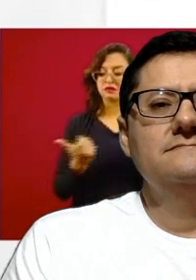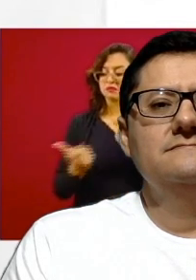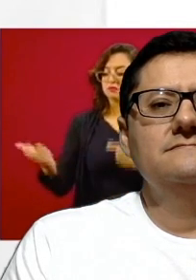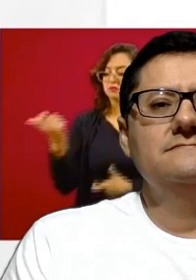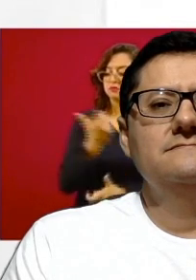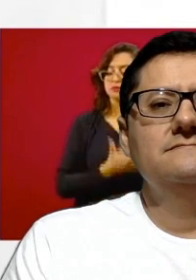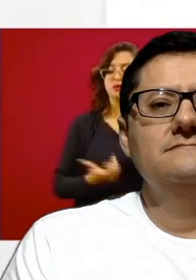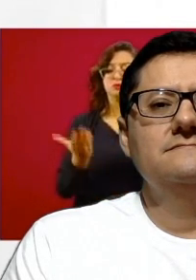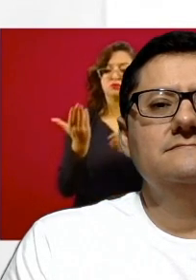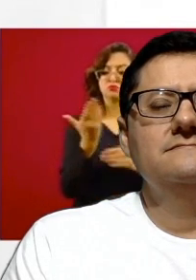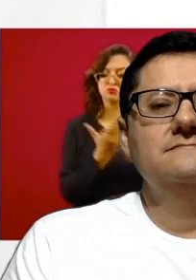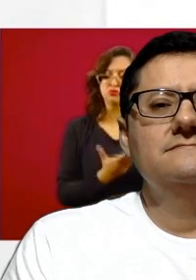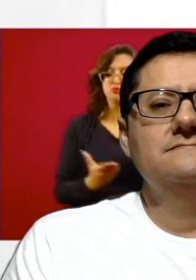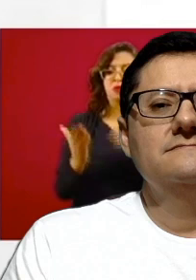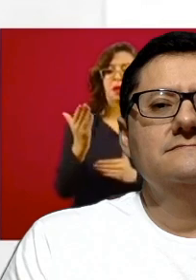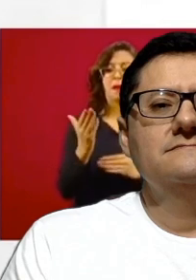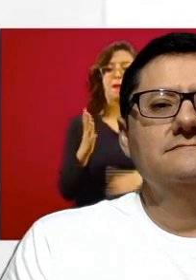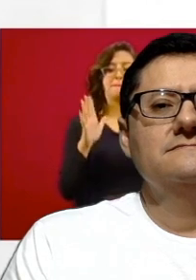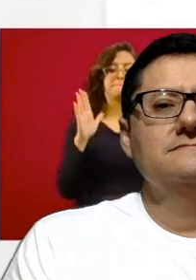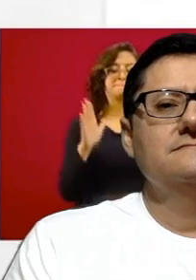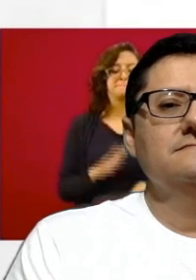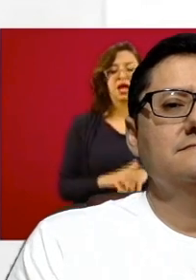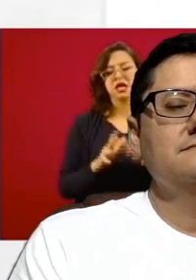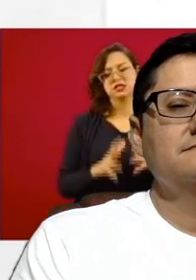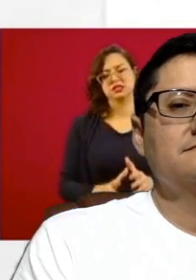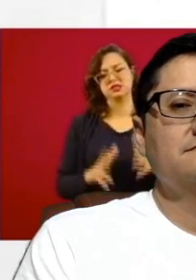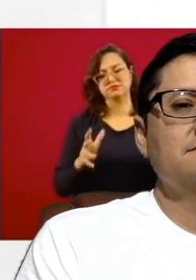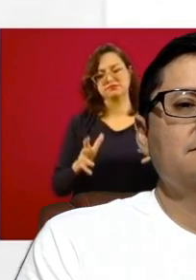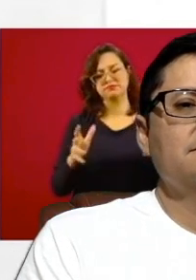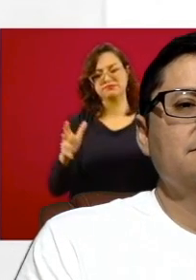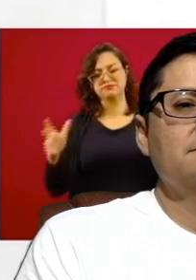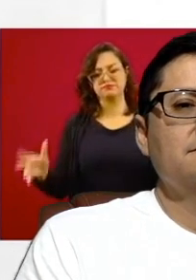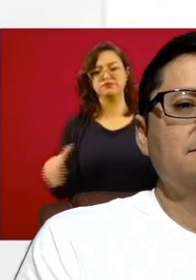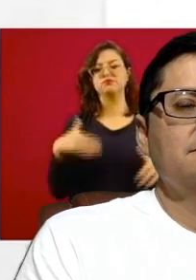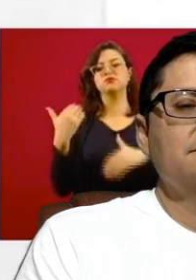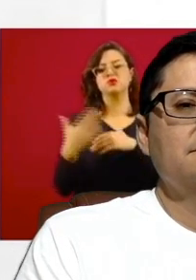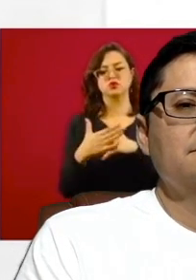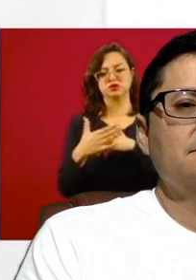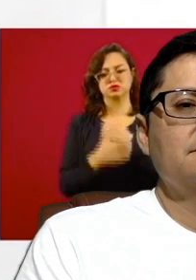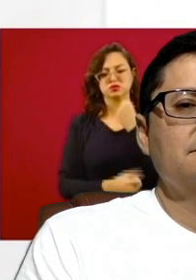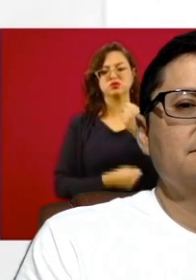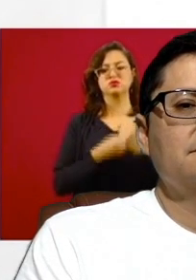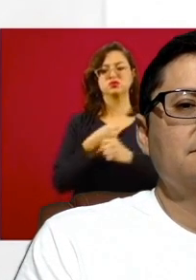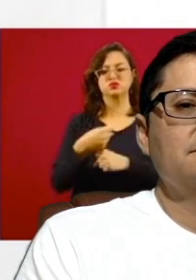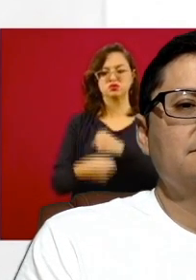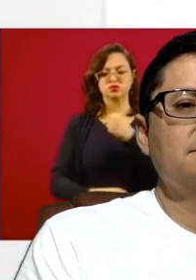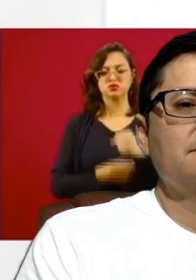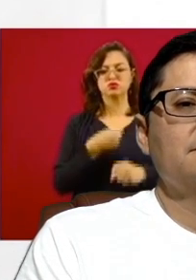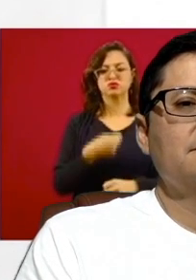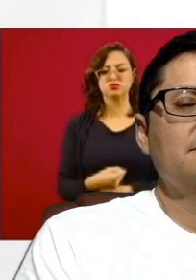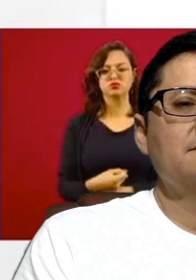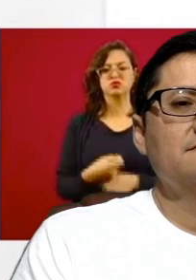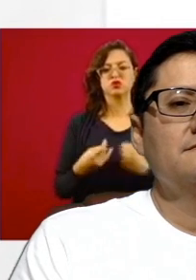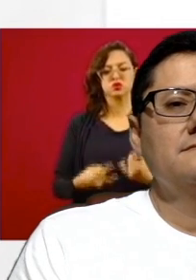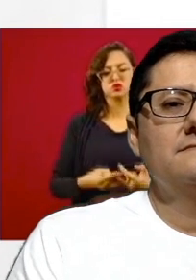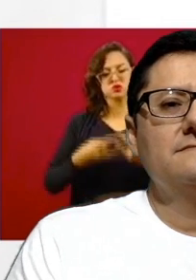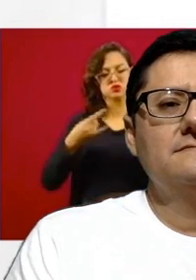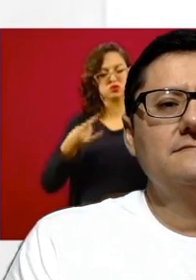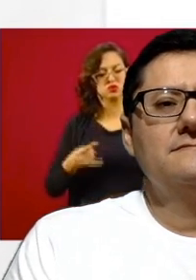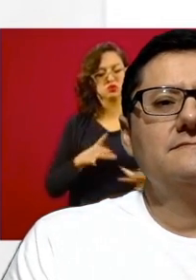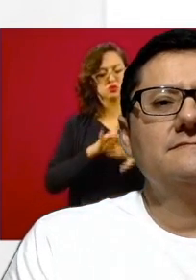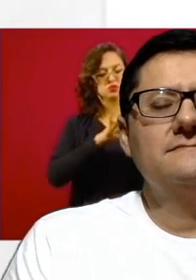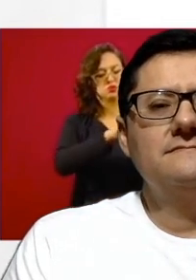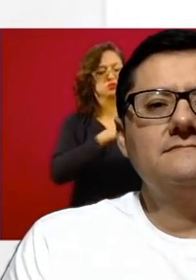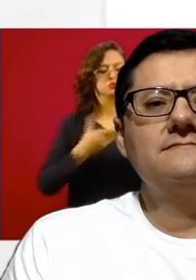fuertes del mundo, se expanda aún más en los años venideros, continuando así nuestra gran historia de